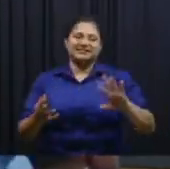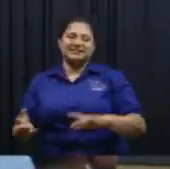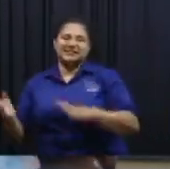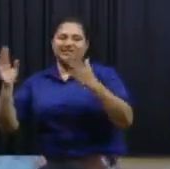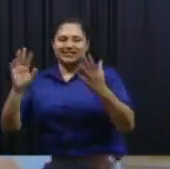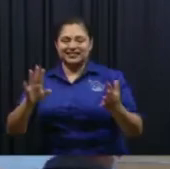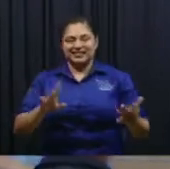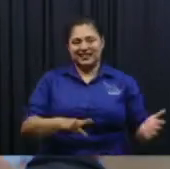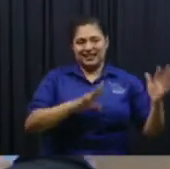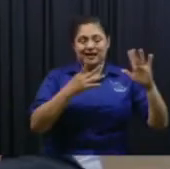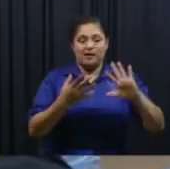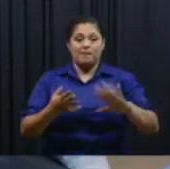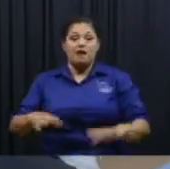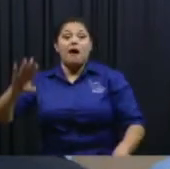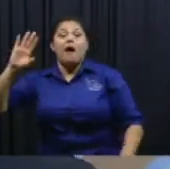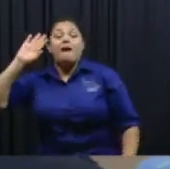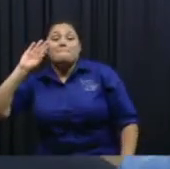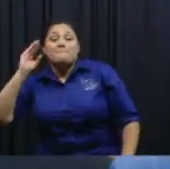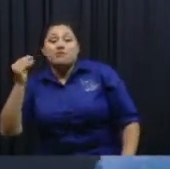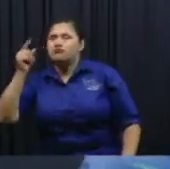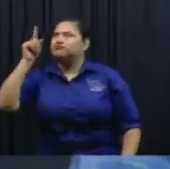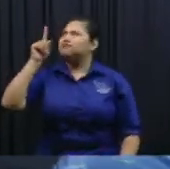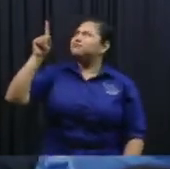todos juntos